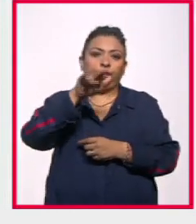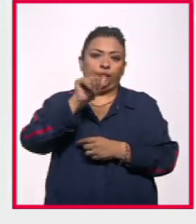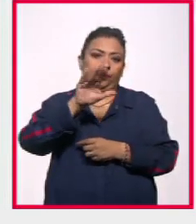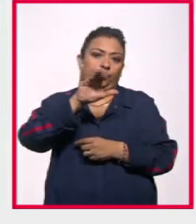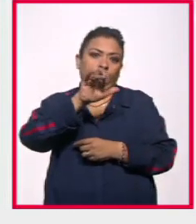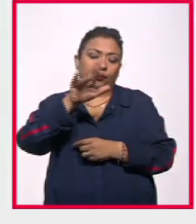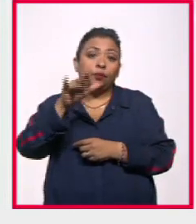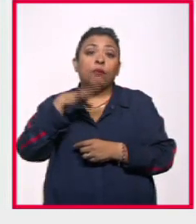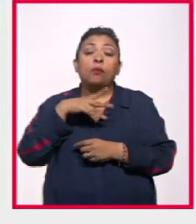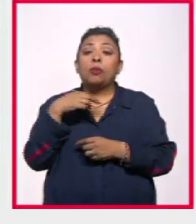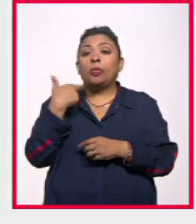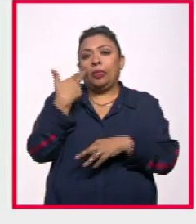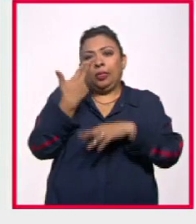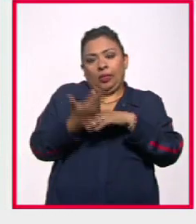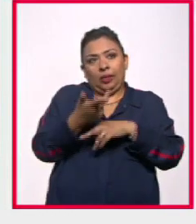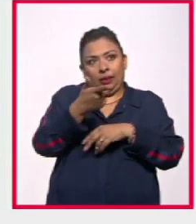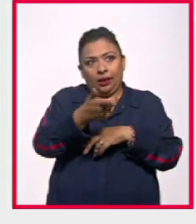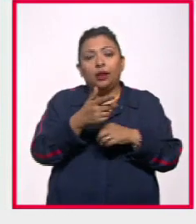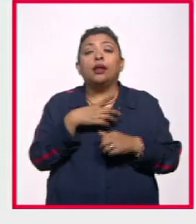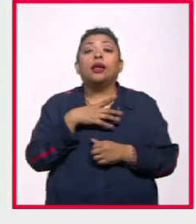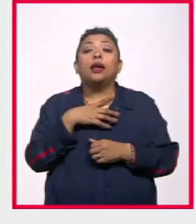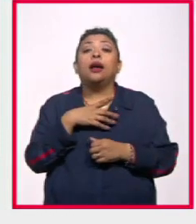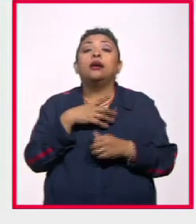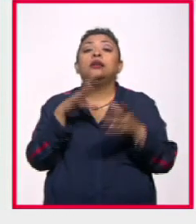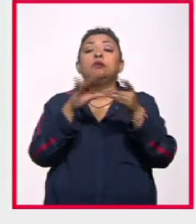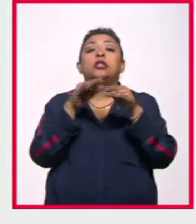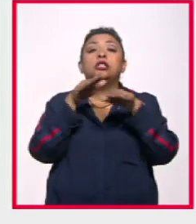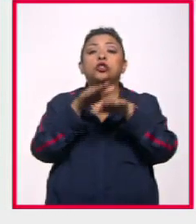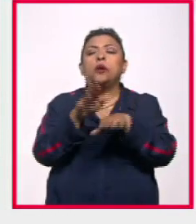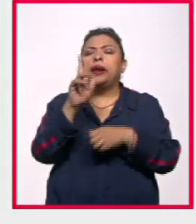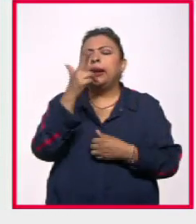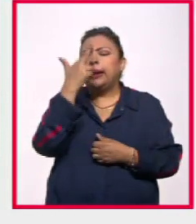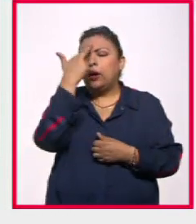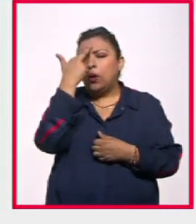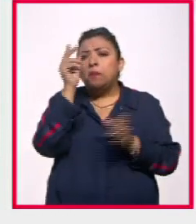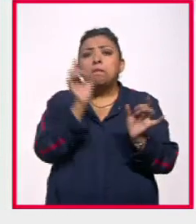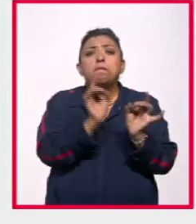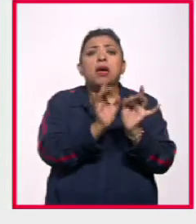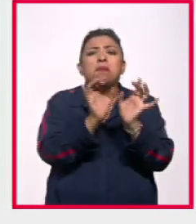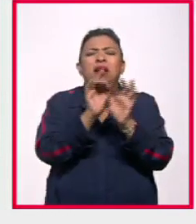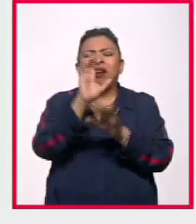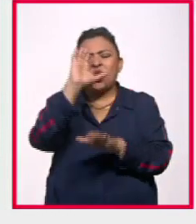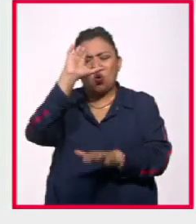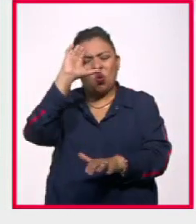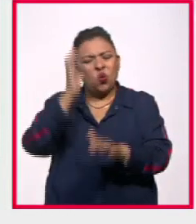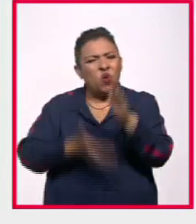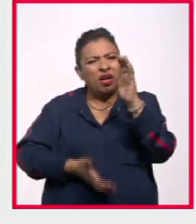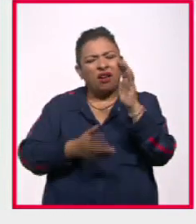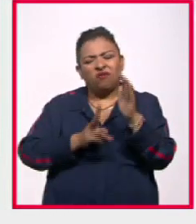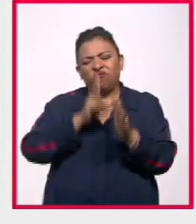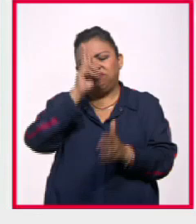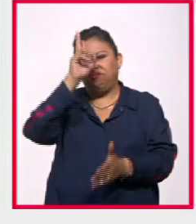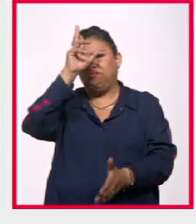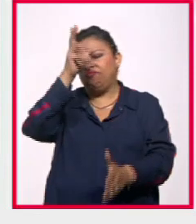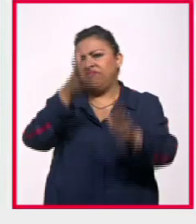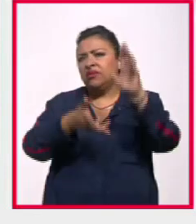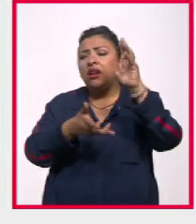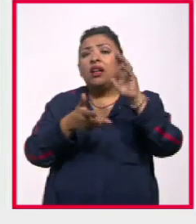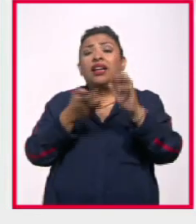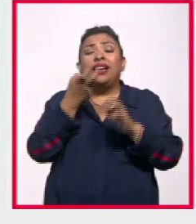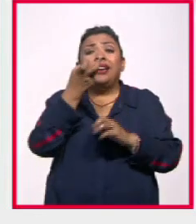quien estará al frente de este programa. Nos habla sobre los recuerdos de acontecimientos crueles y violentos que